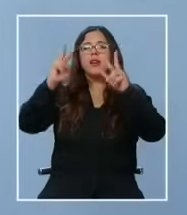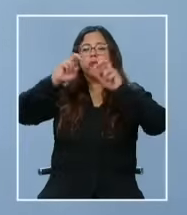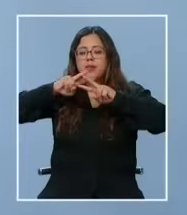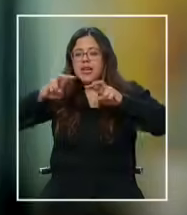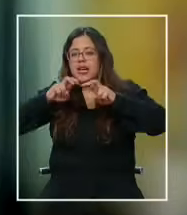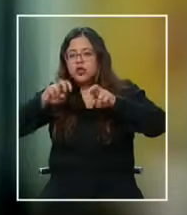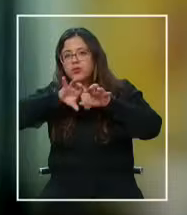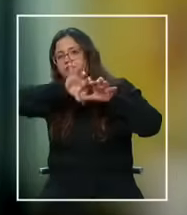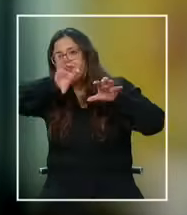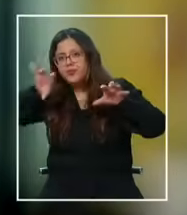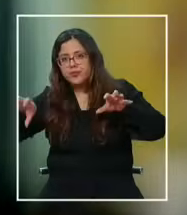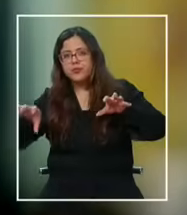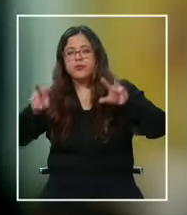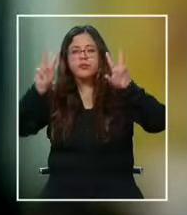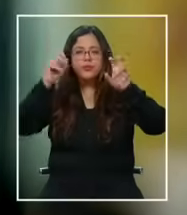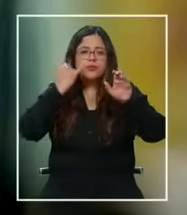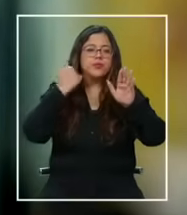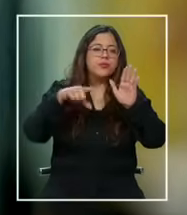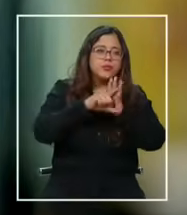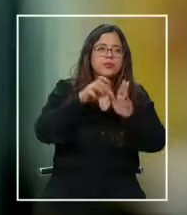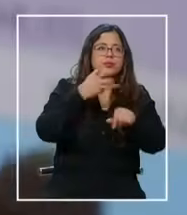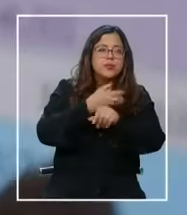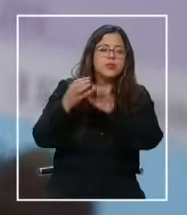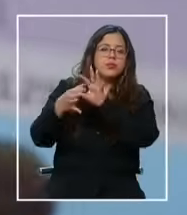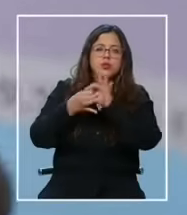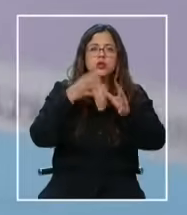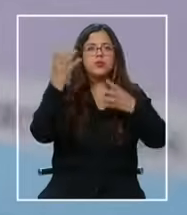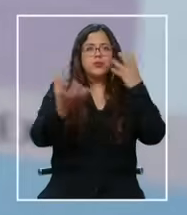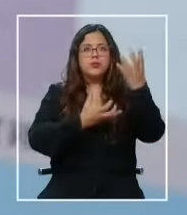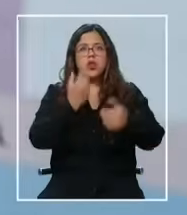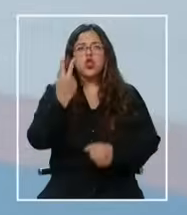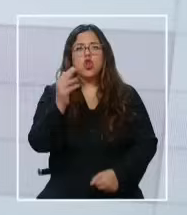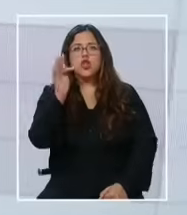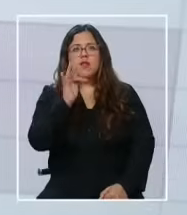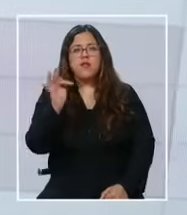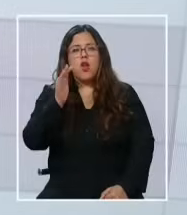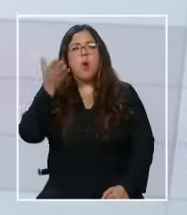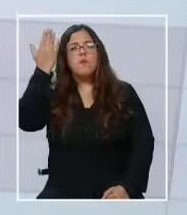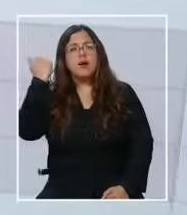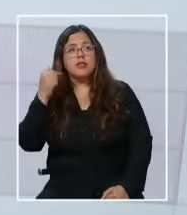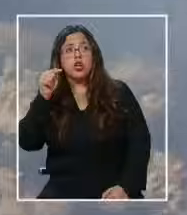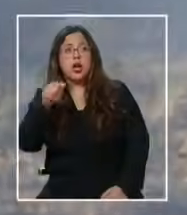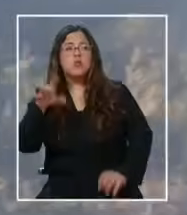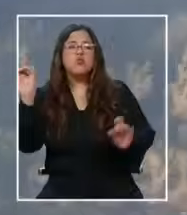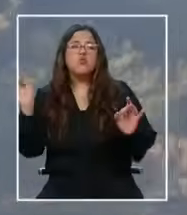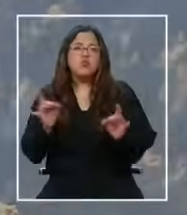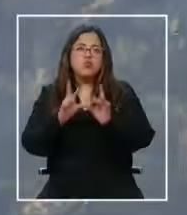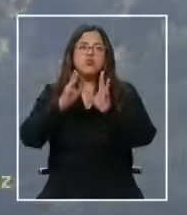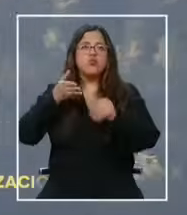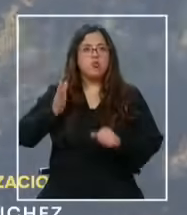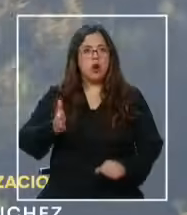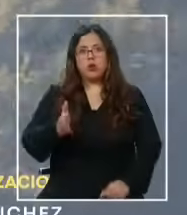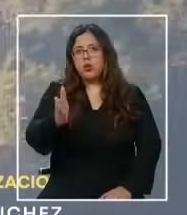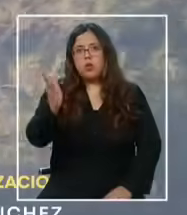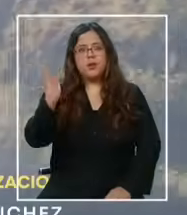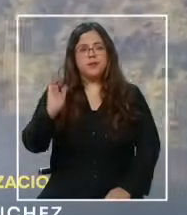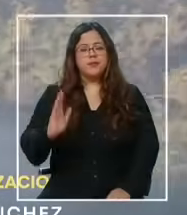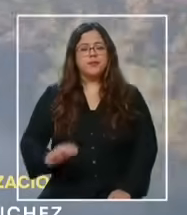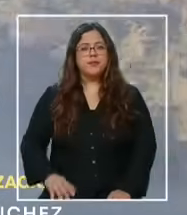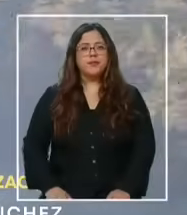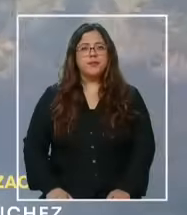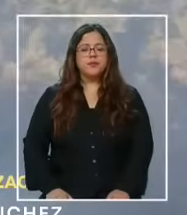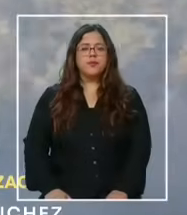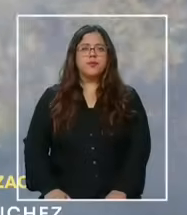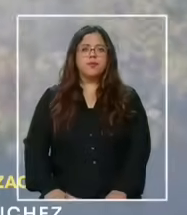irregularidades que se destaparon de esta manera tras el incendio del 2 de febrero y que de seguro seguirán dando que